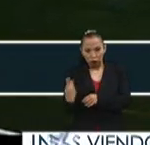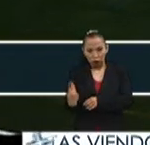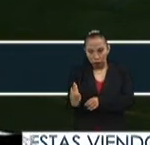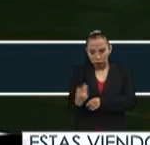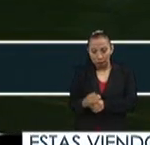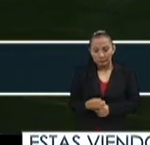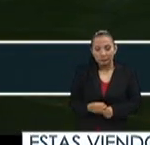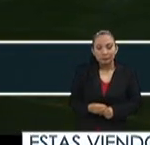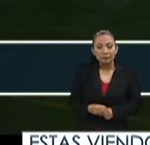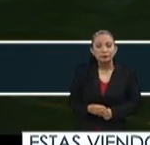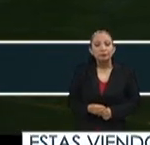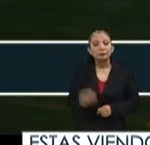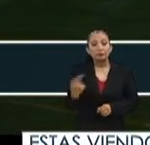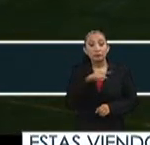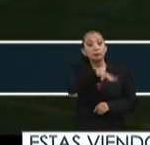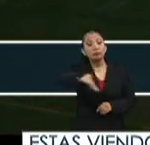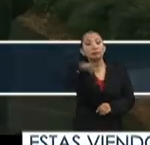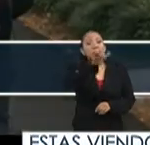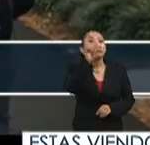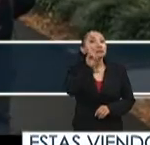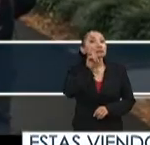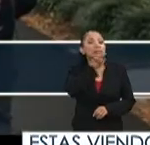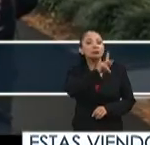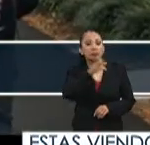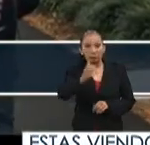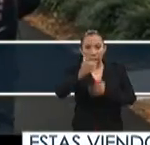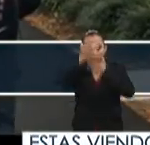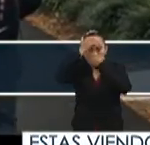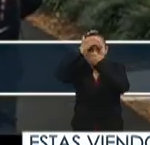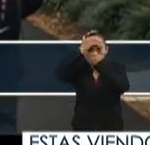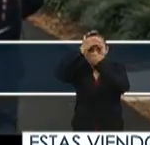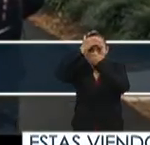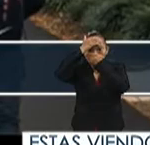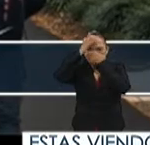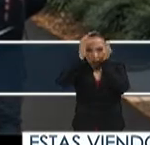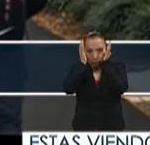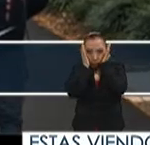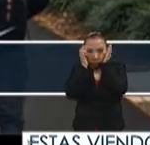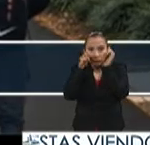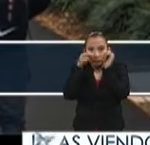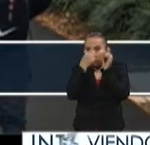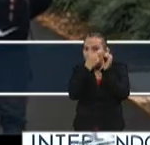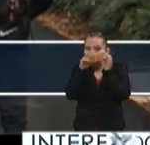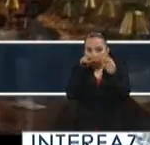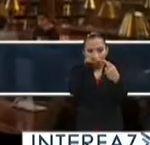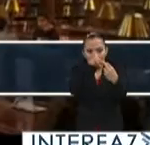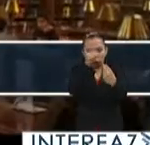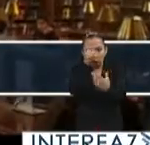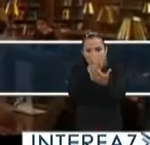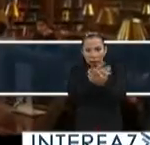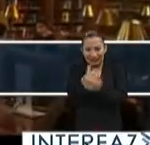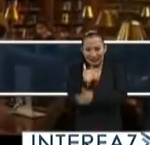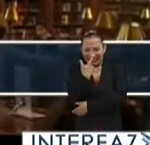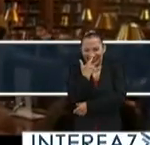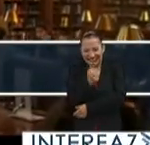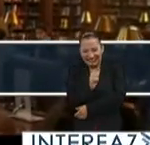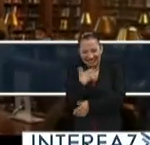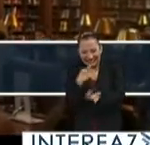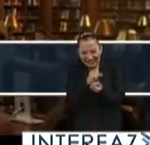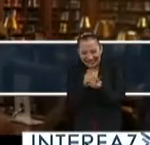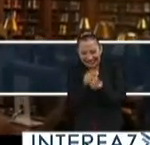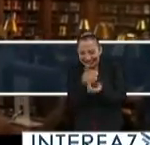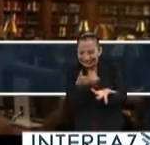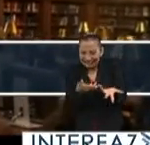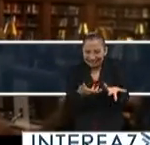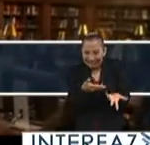caso, y todas las demás compañeras estaban tapadas de todos lados y nada le podías ver los ojos. Entonces era muy curiosa esa convivencia